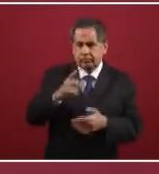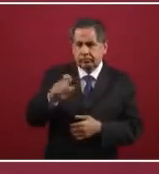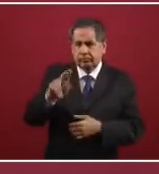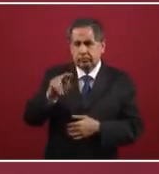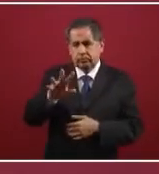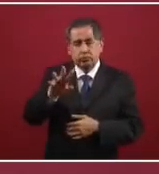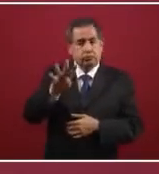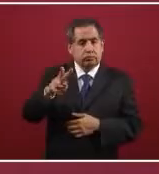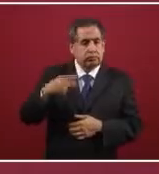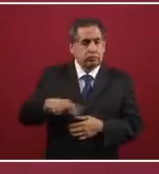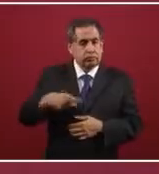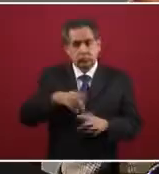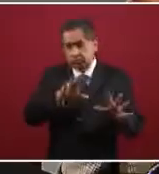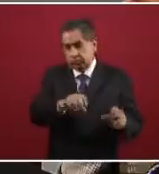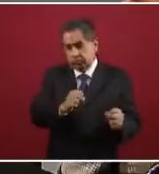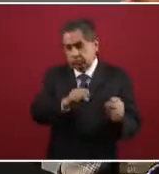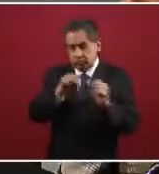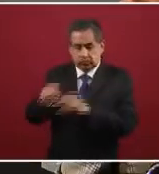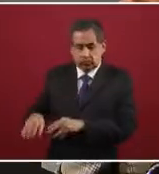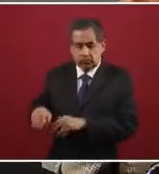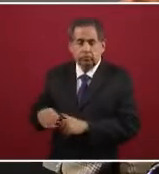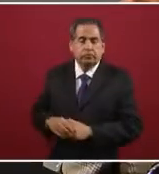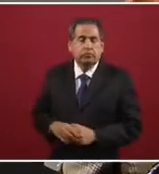14,184 personas.